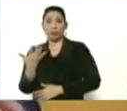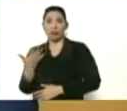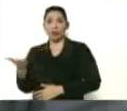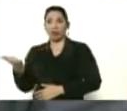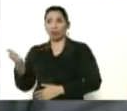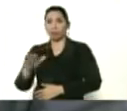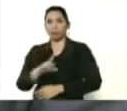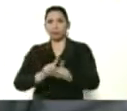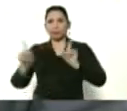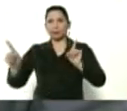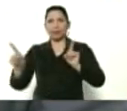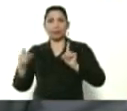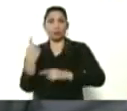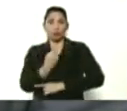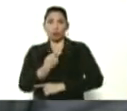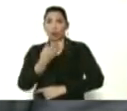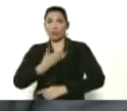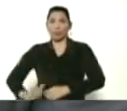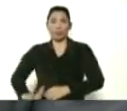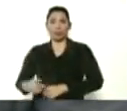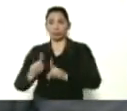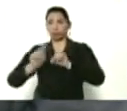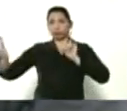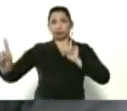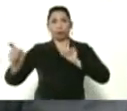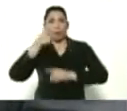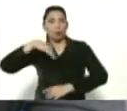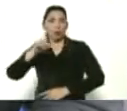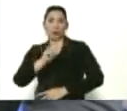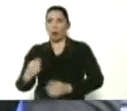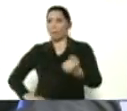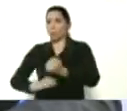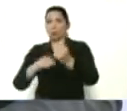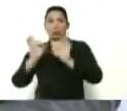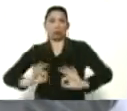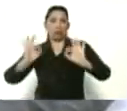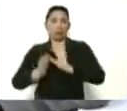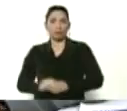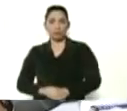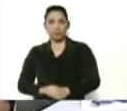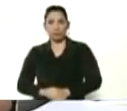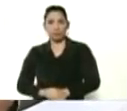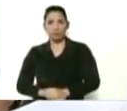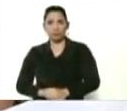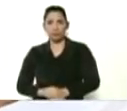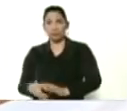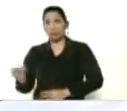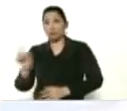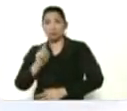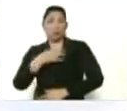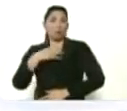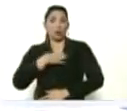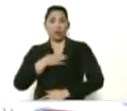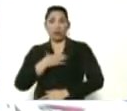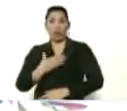Aplicó el distanciamiento él. Sí, se distanció y dijo que no podía ir a donde estaba, a donde estaban los enfermos,